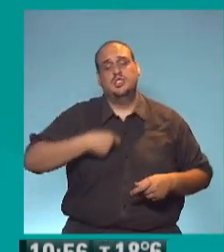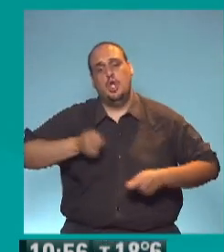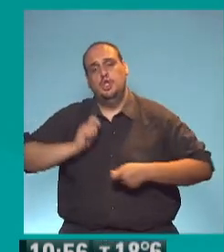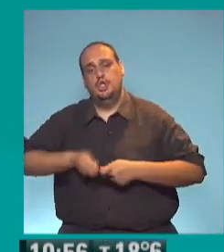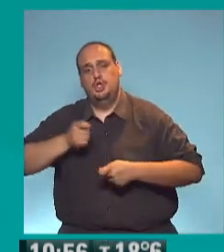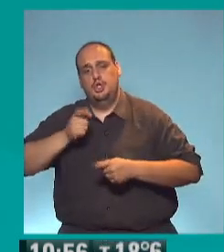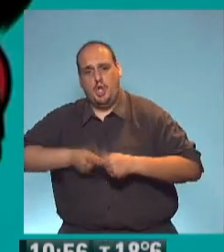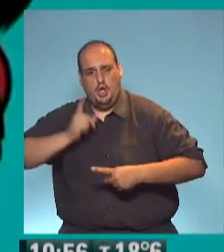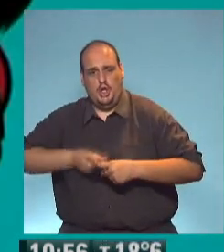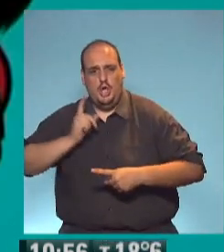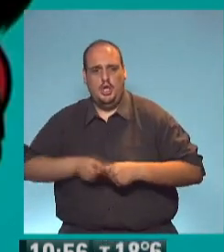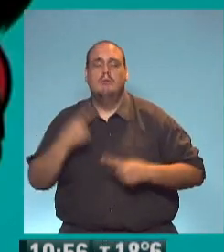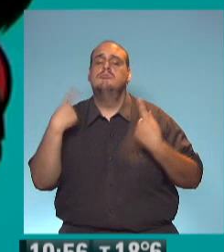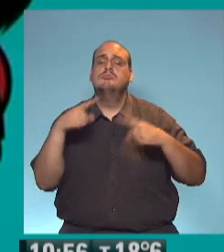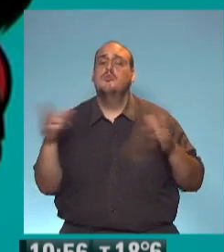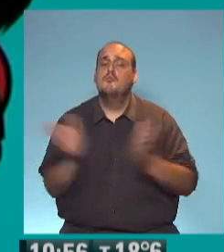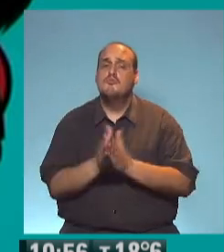¿podemos hacer una canción juntos?